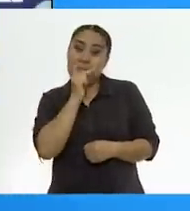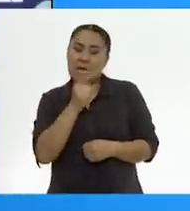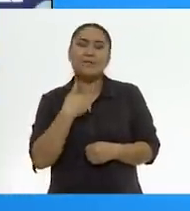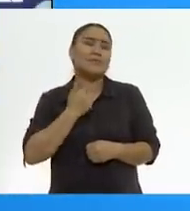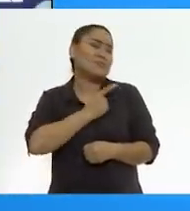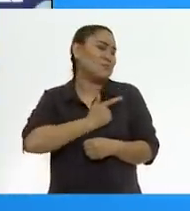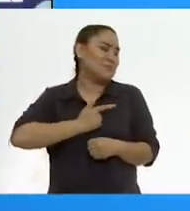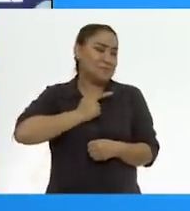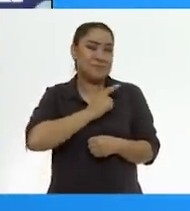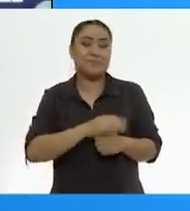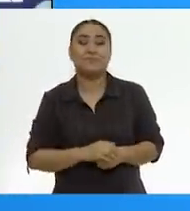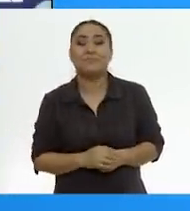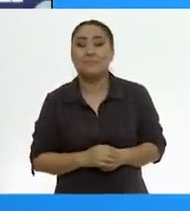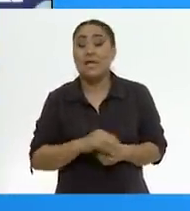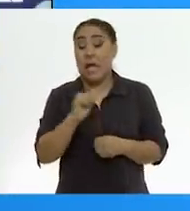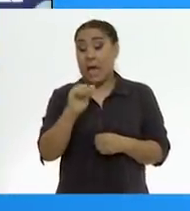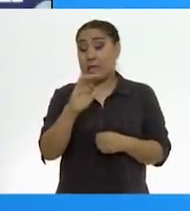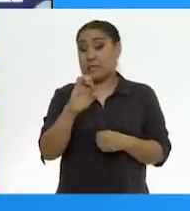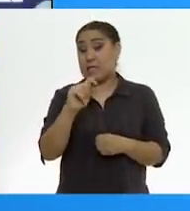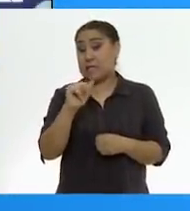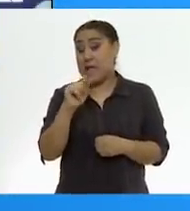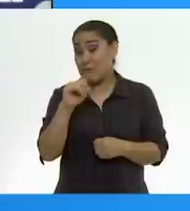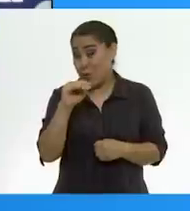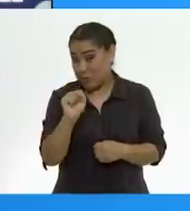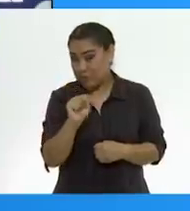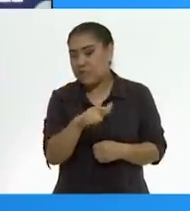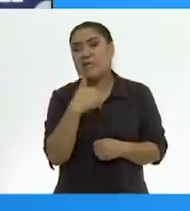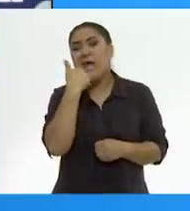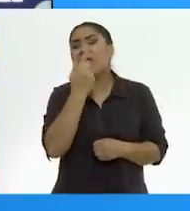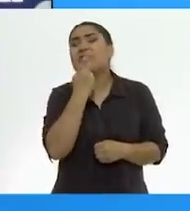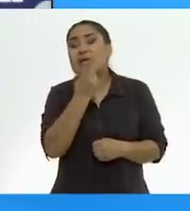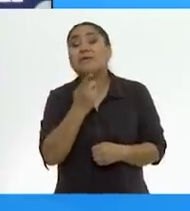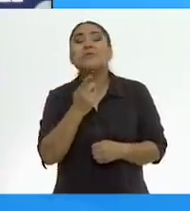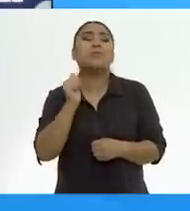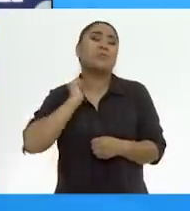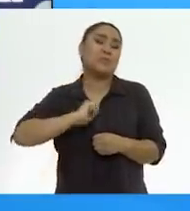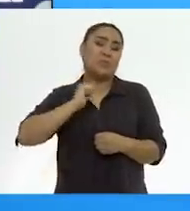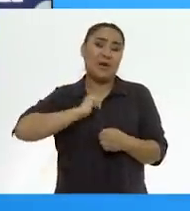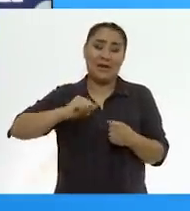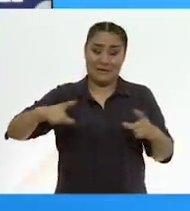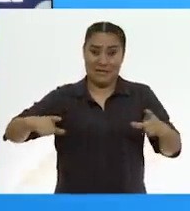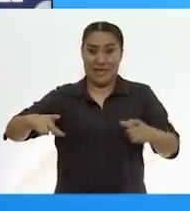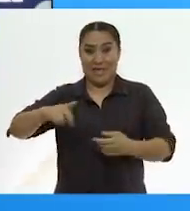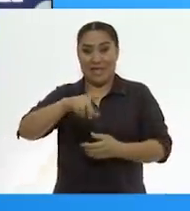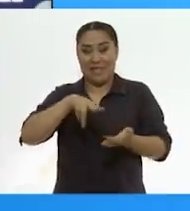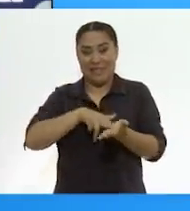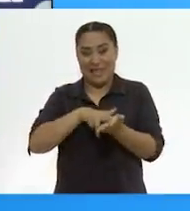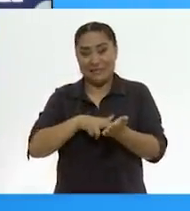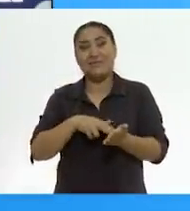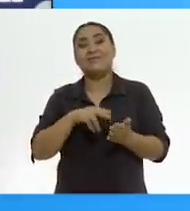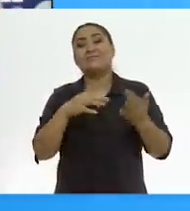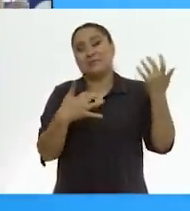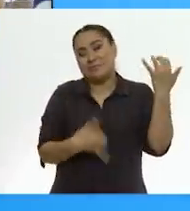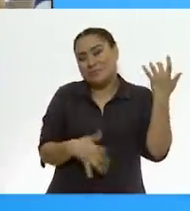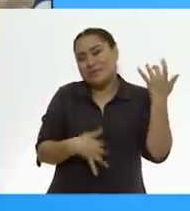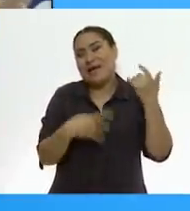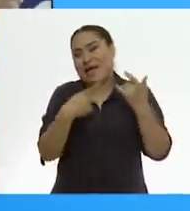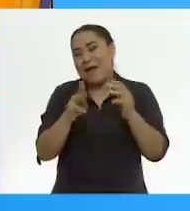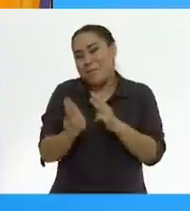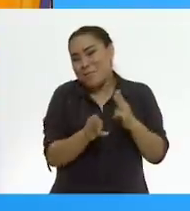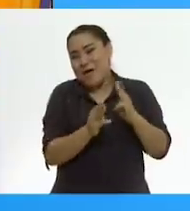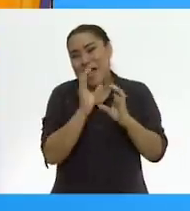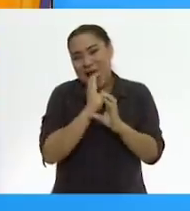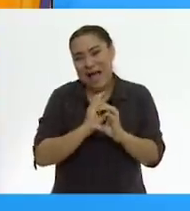mucho. Acetatos. Esa palabra se refiere a mis discos de boleros. ¡Ay! ¡Bolero! ¡Bolero!